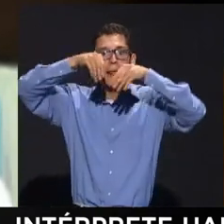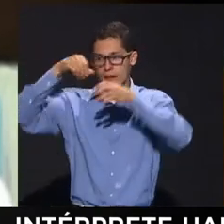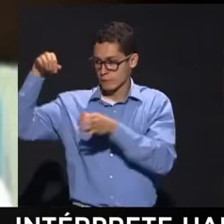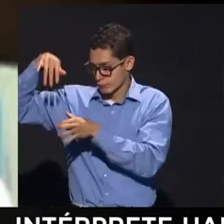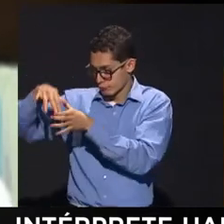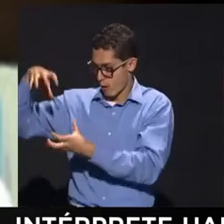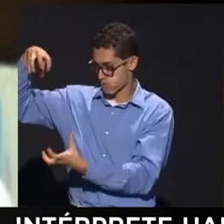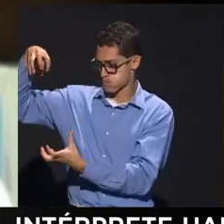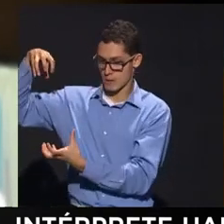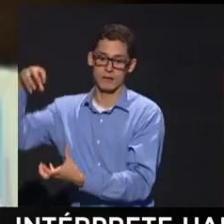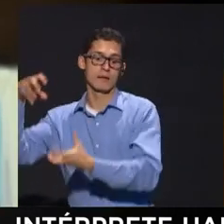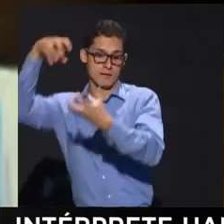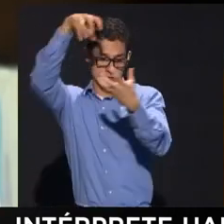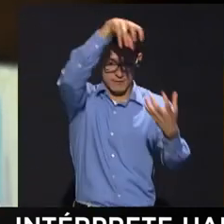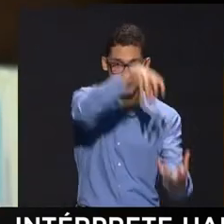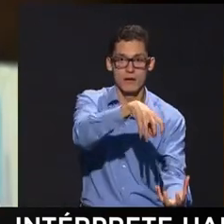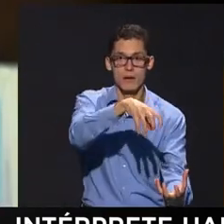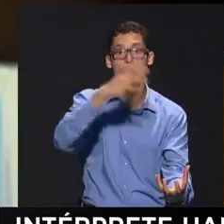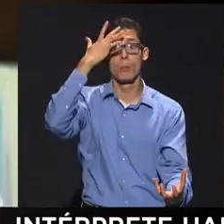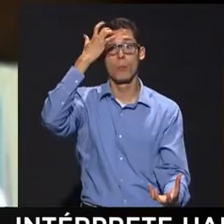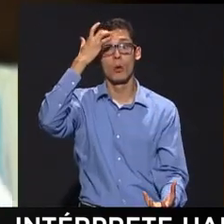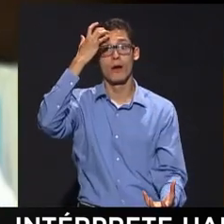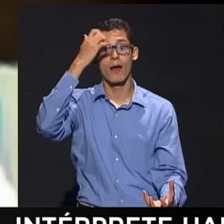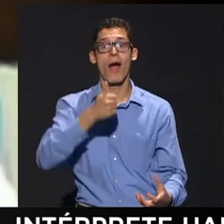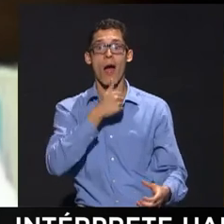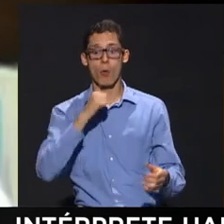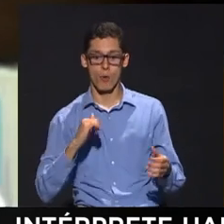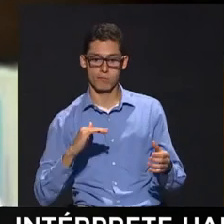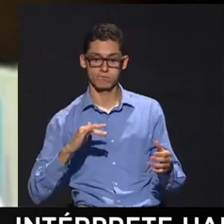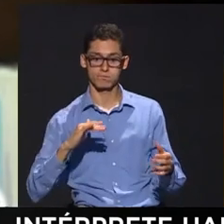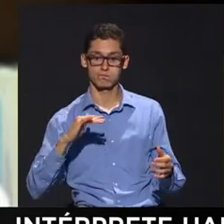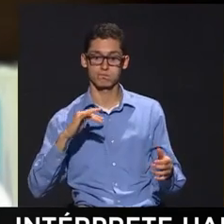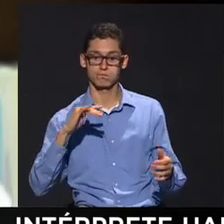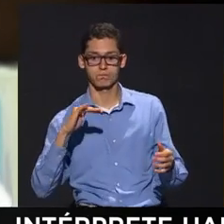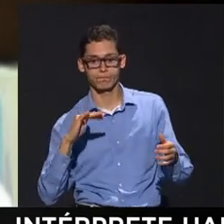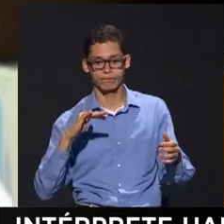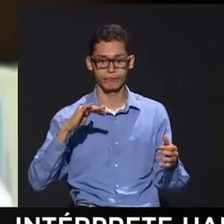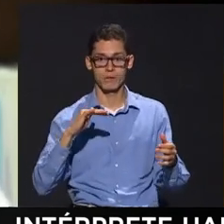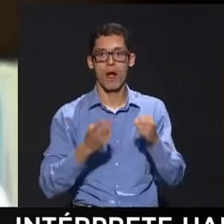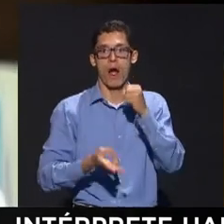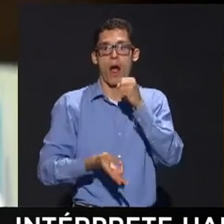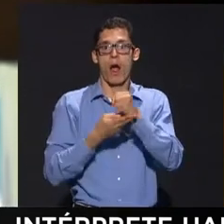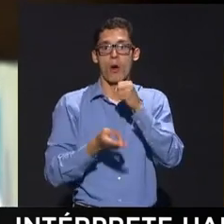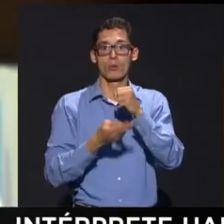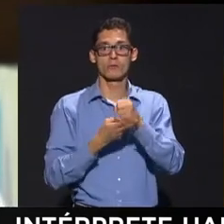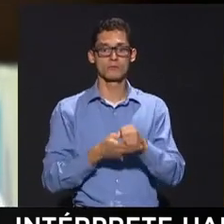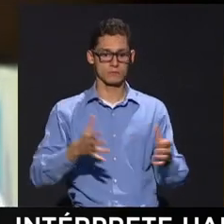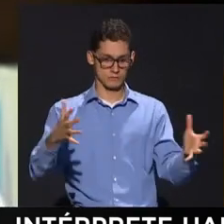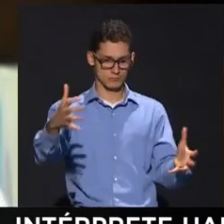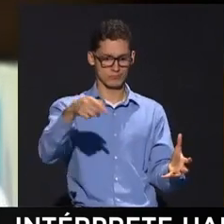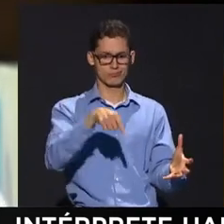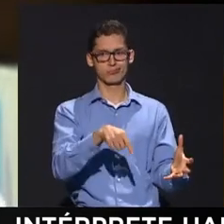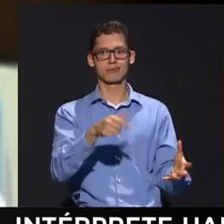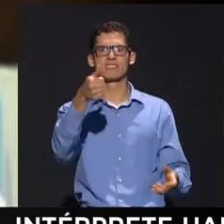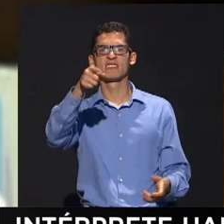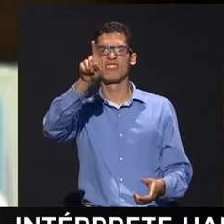normal no se requiere tanta agua. Eso si no puede tener un sanitario de los nuevos que son de 4 o 6 litros. Es que un sanitario de estos antiguos son